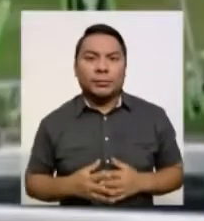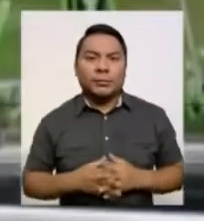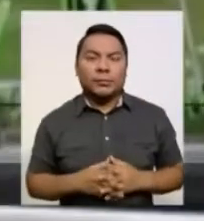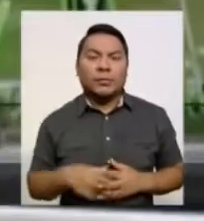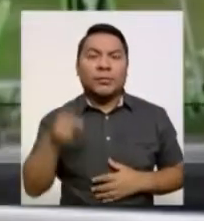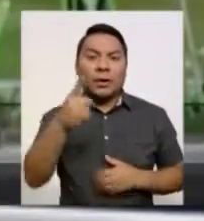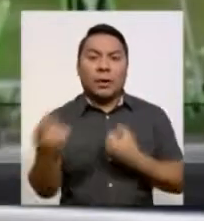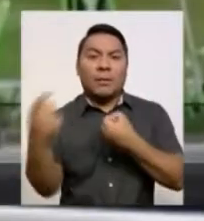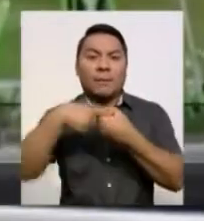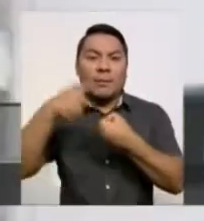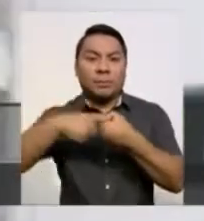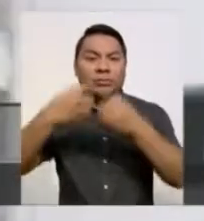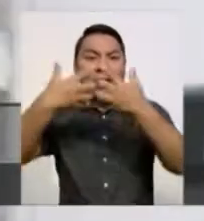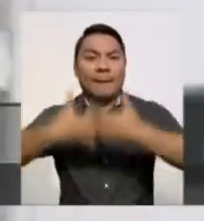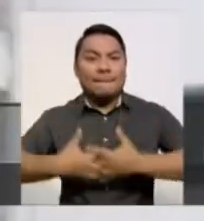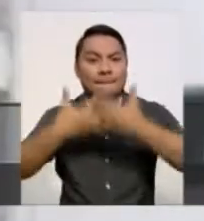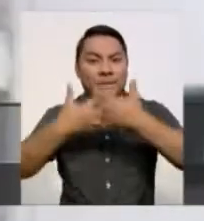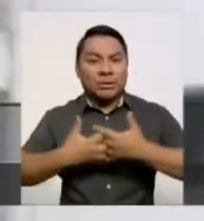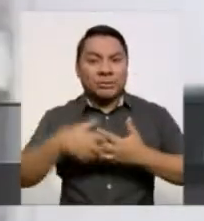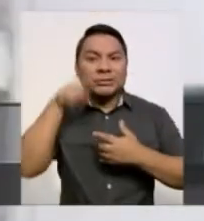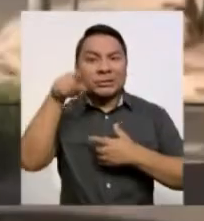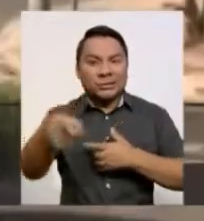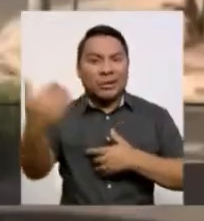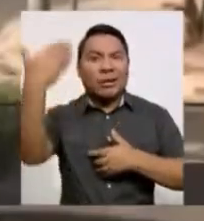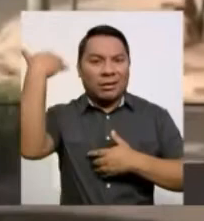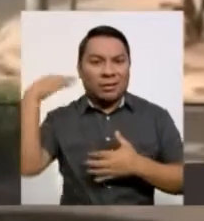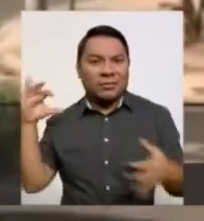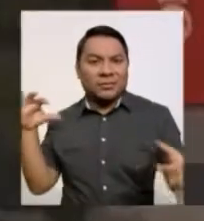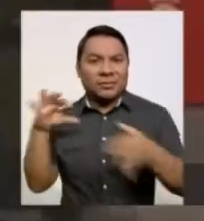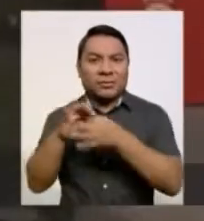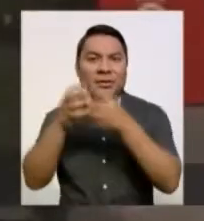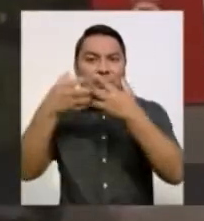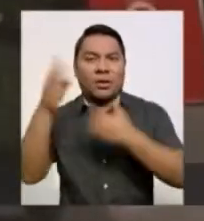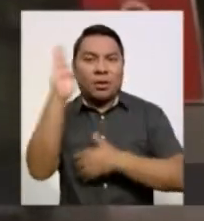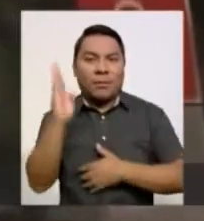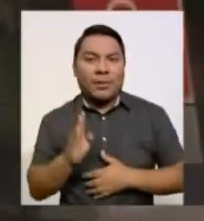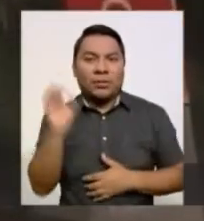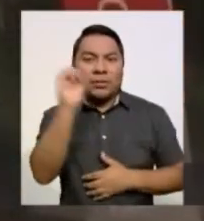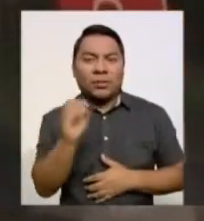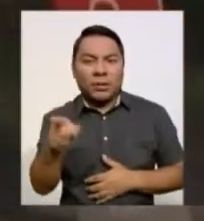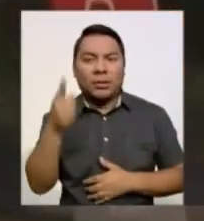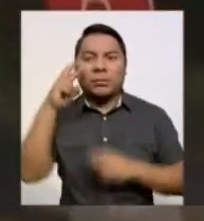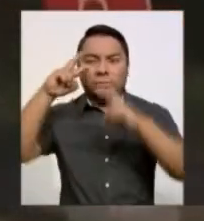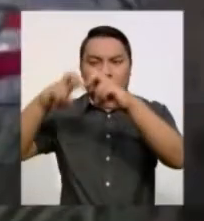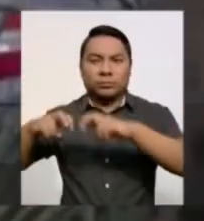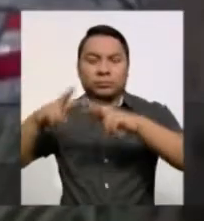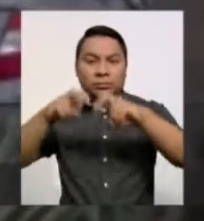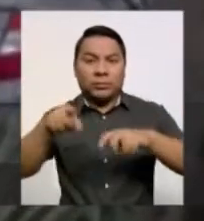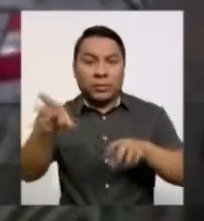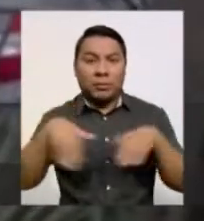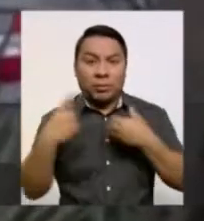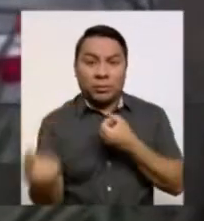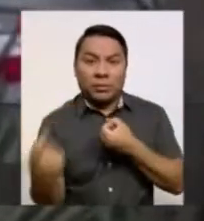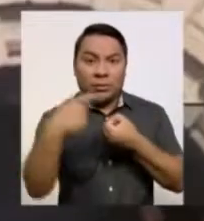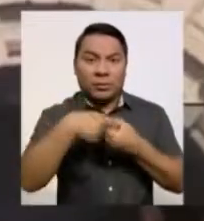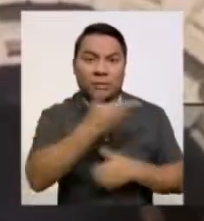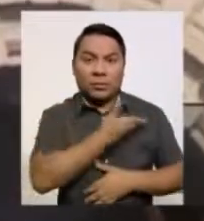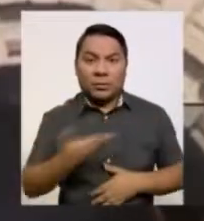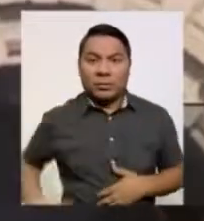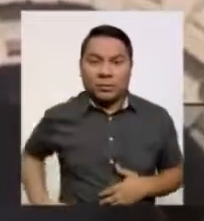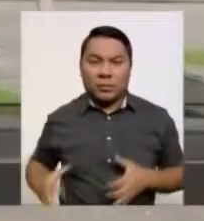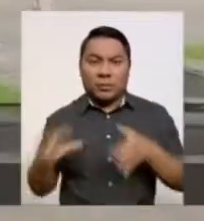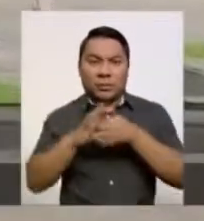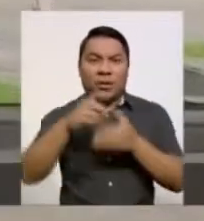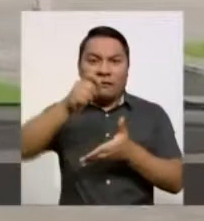La participación de las empresas vinculadas con Odebrecht, que son investigadas por corrupción, podrían licitar con el Estado, fue un tema que